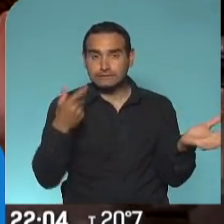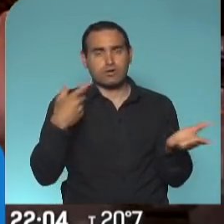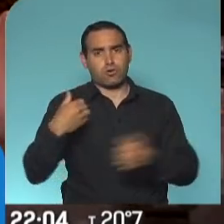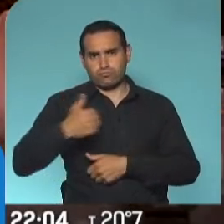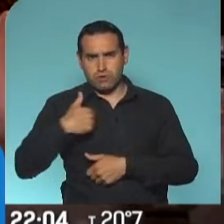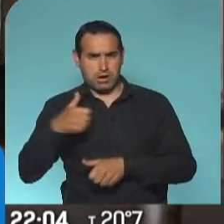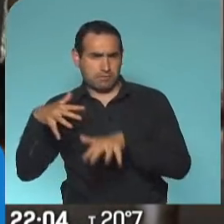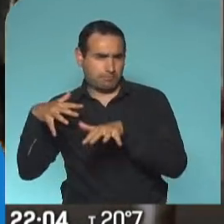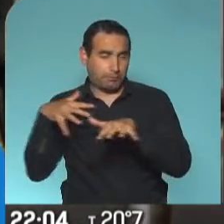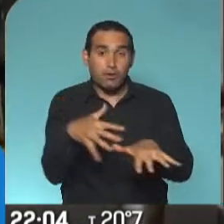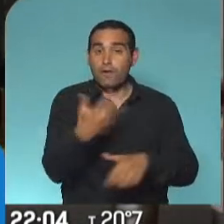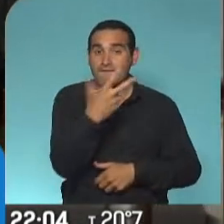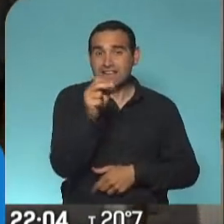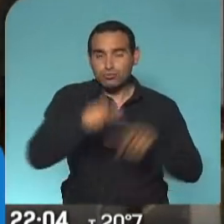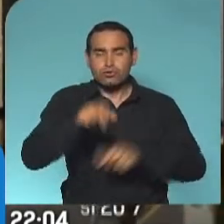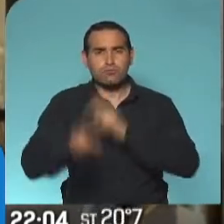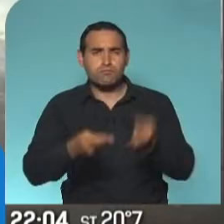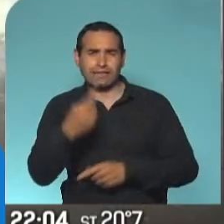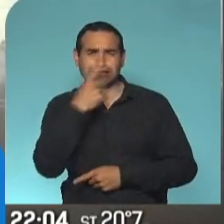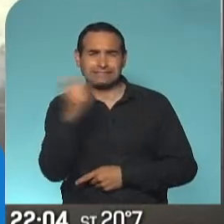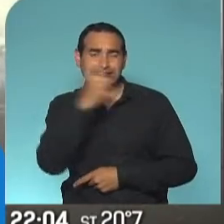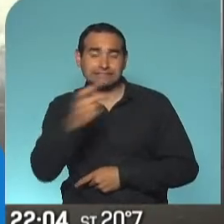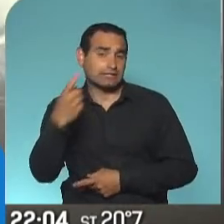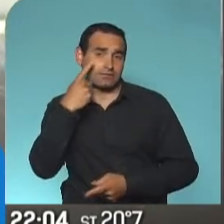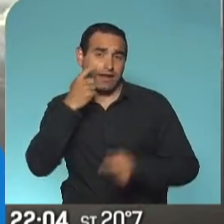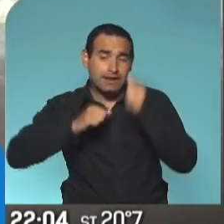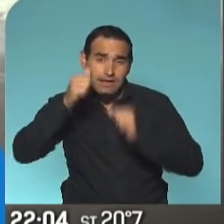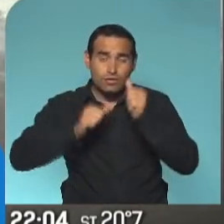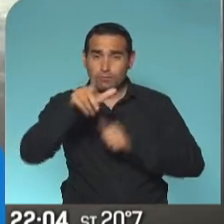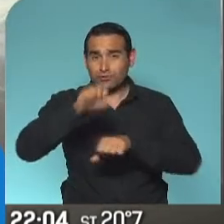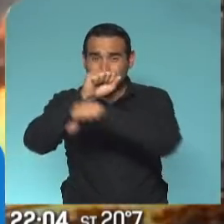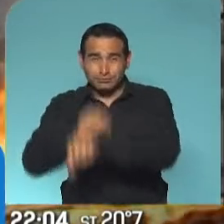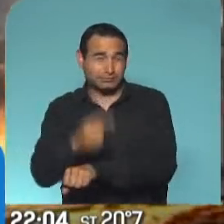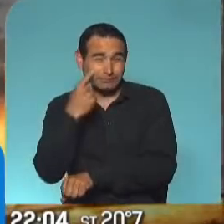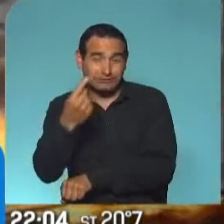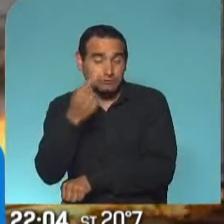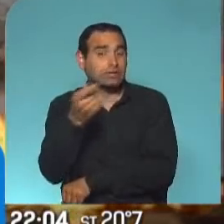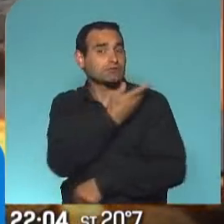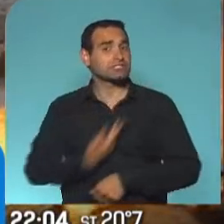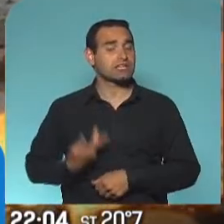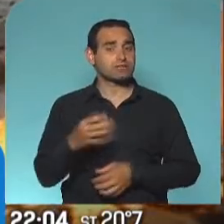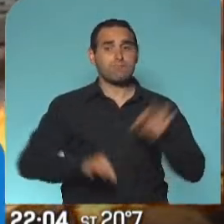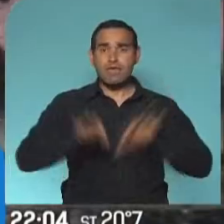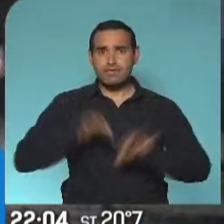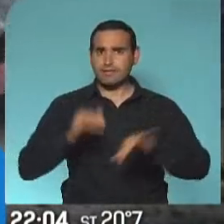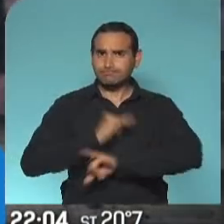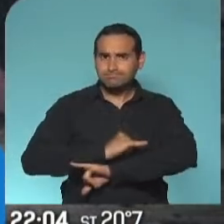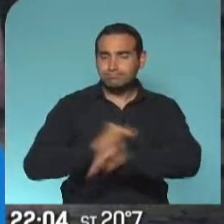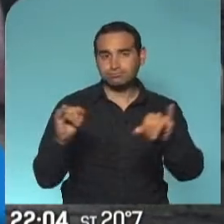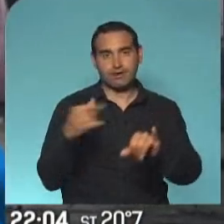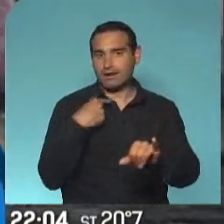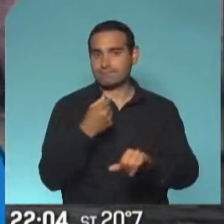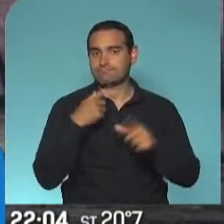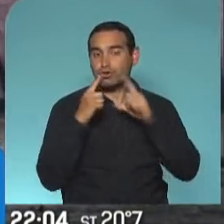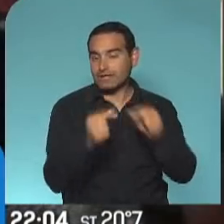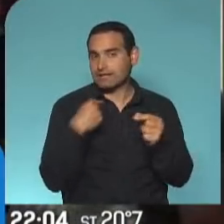que produjo 20 muertos, cientos de heridos y miles de detenidos, y de las medidas con las que el presidente Sebastián Piñera intenta frenar las